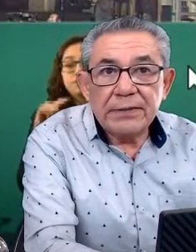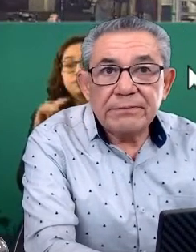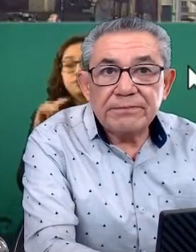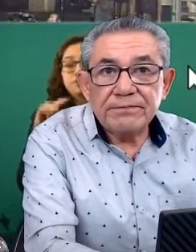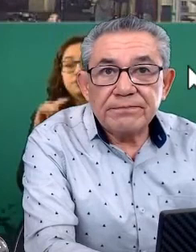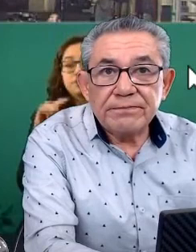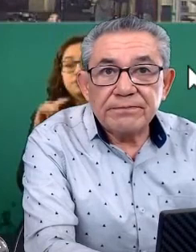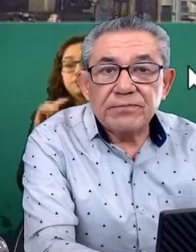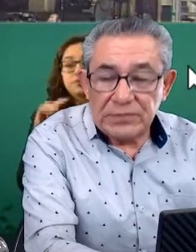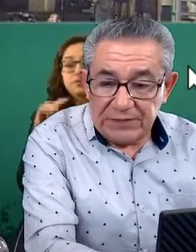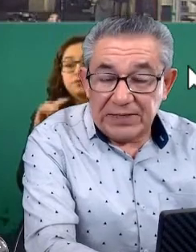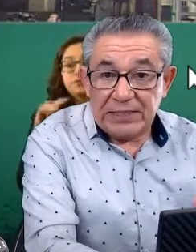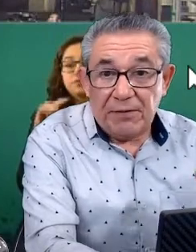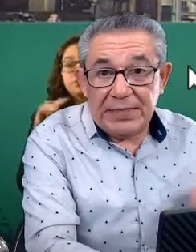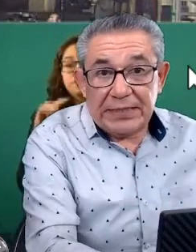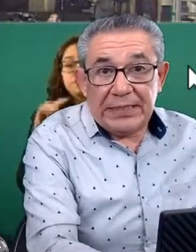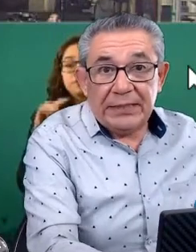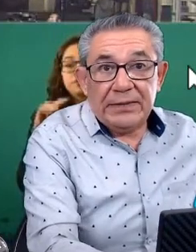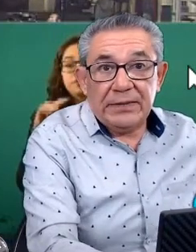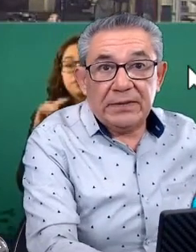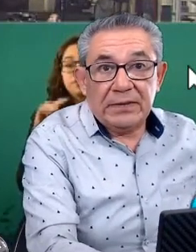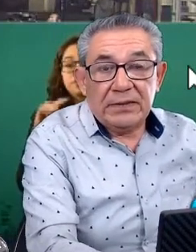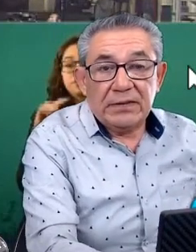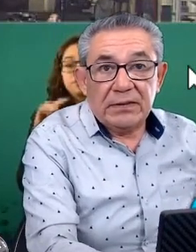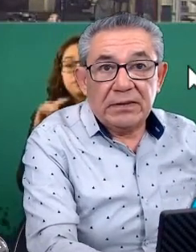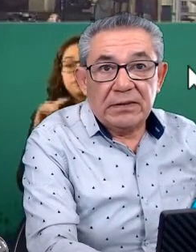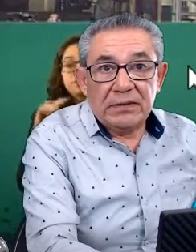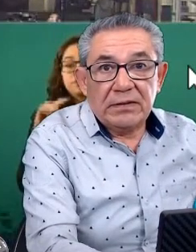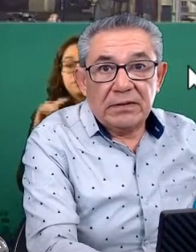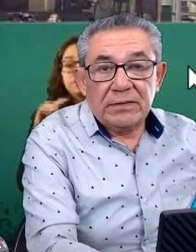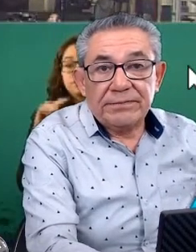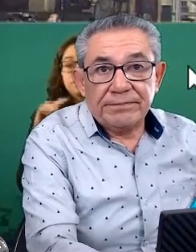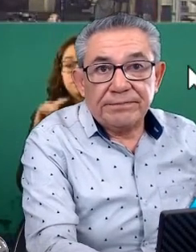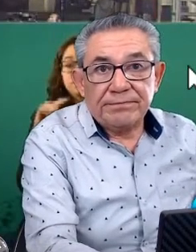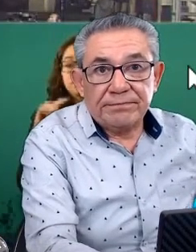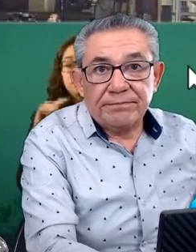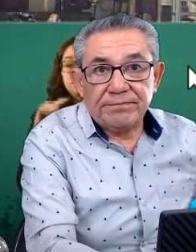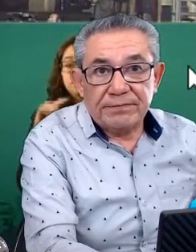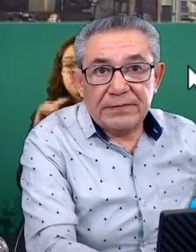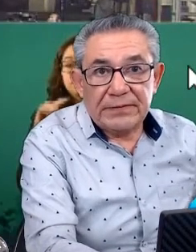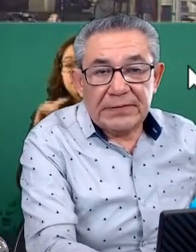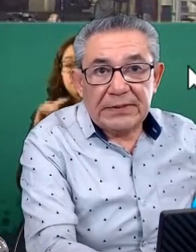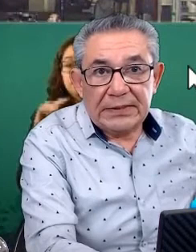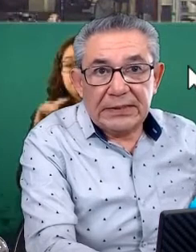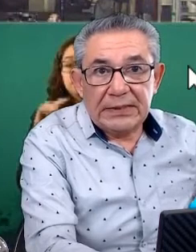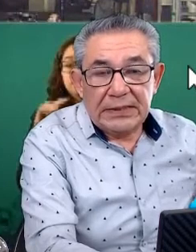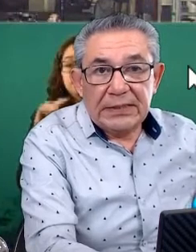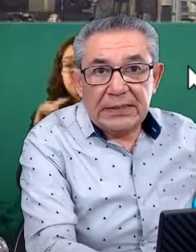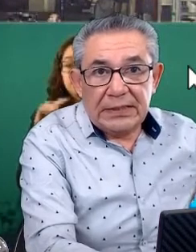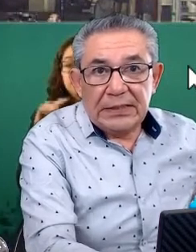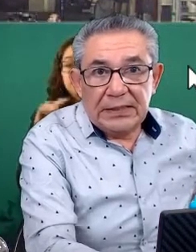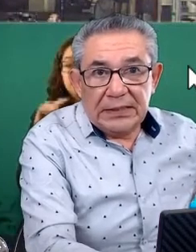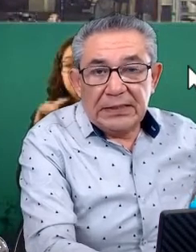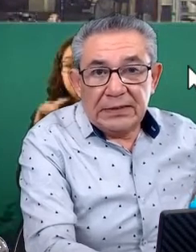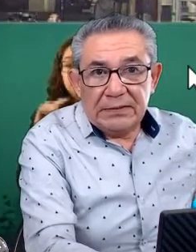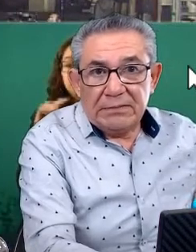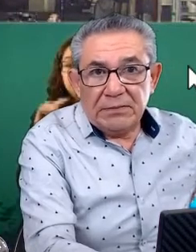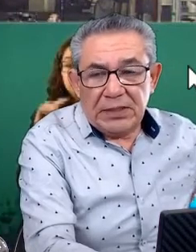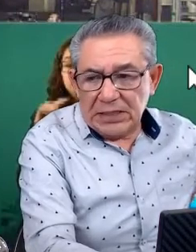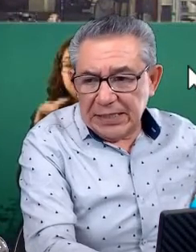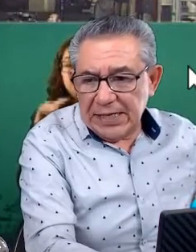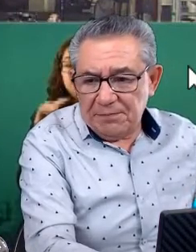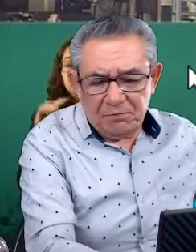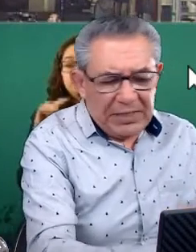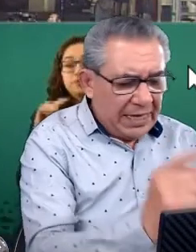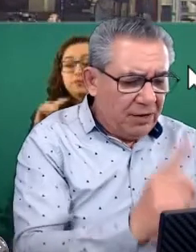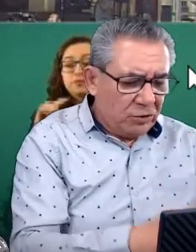tiempo estuvo muy enfermo, recuerdo, Víctor. Efectivamente. Después volvió a la gobernatura, su hijo era el que andaba allí de intermediario. Ahí está muy